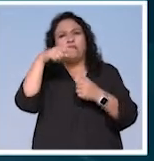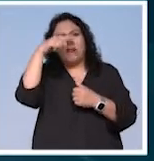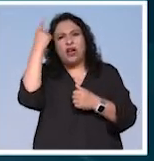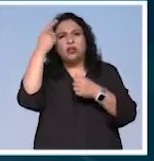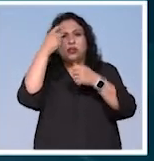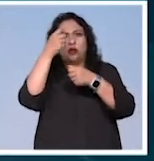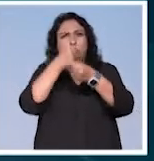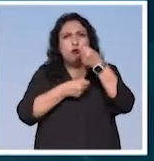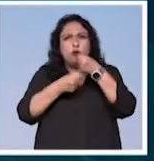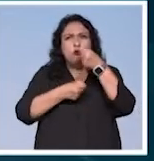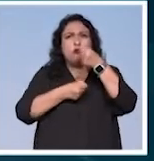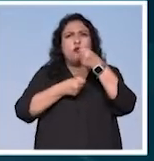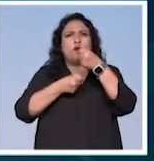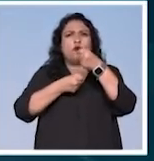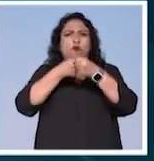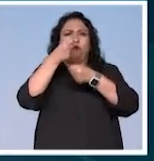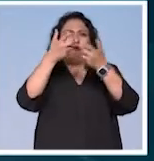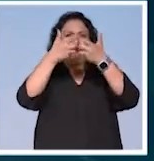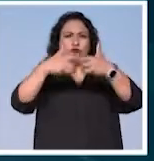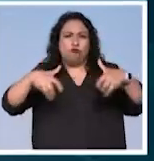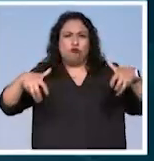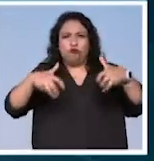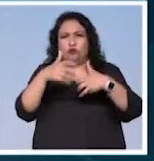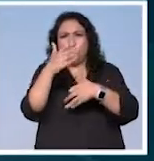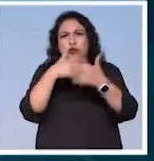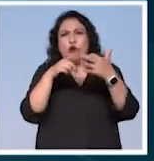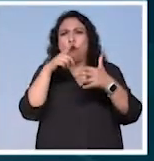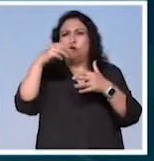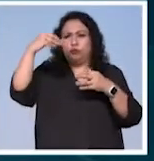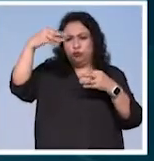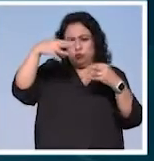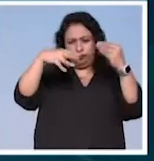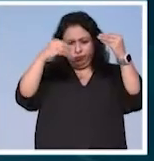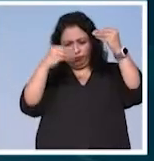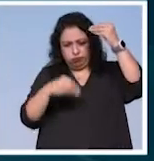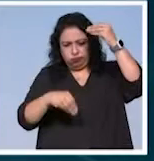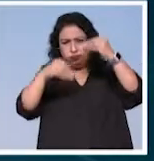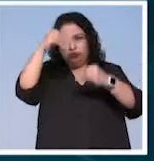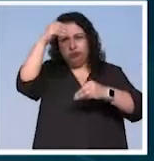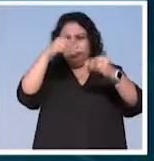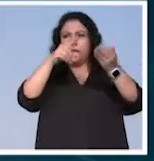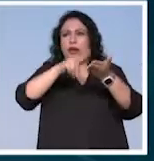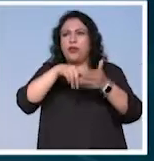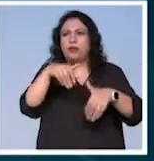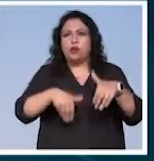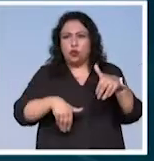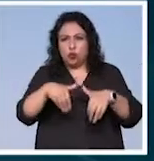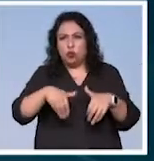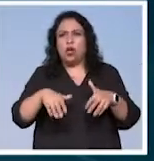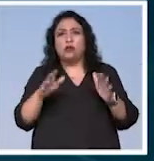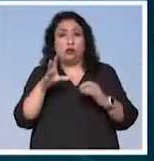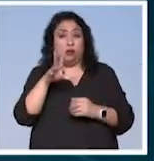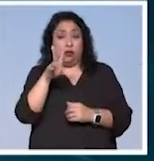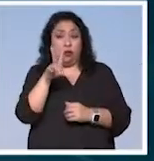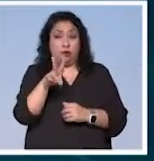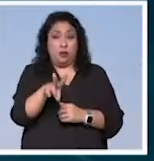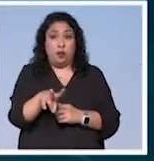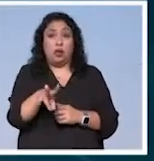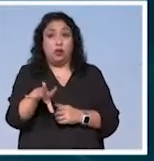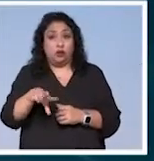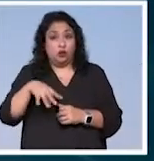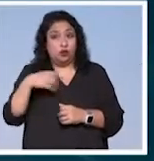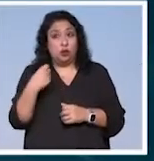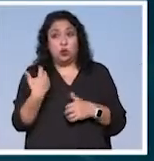más facilidad todo el sistema de iluminación que lleva el teatro, que era de veras un